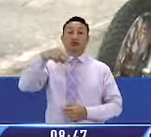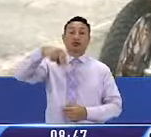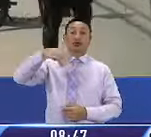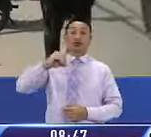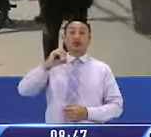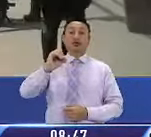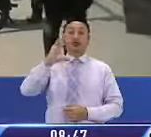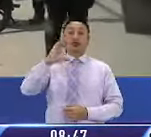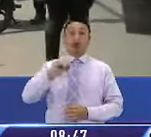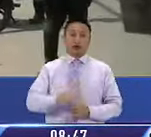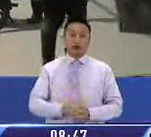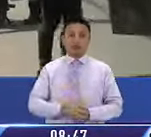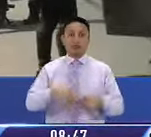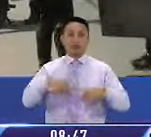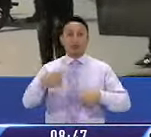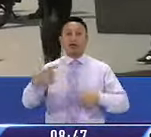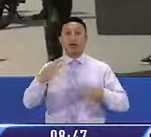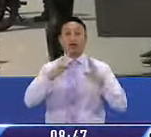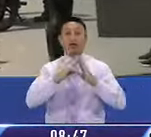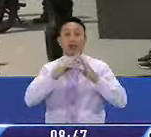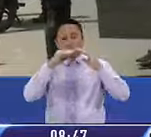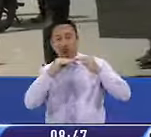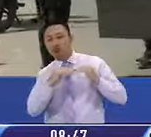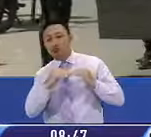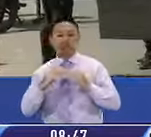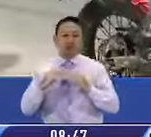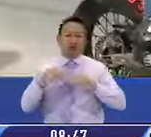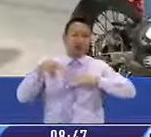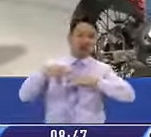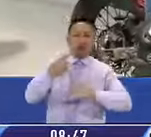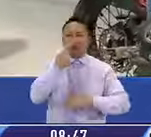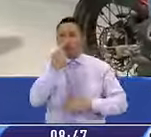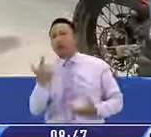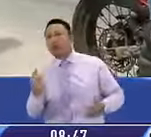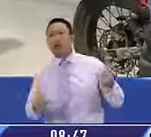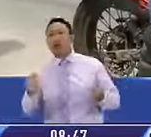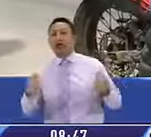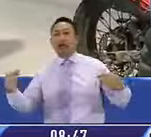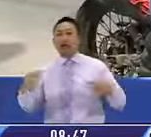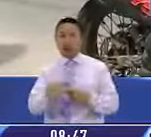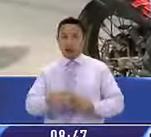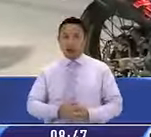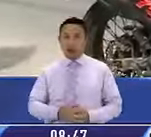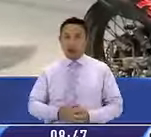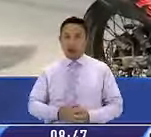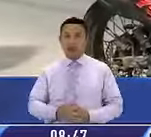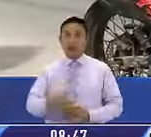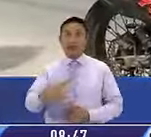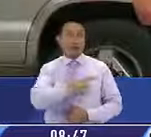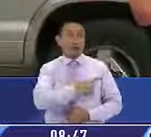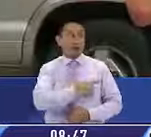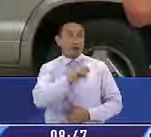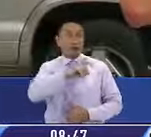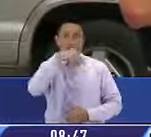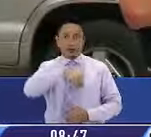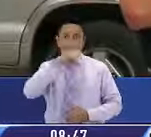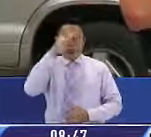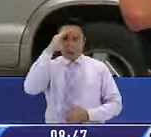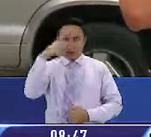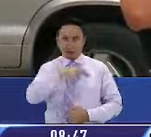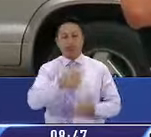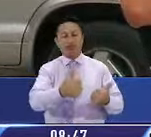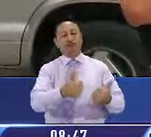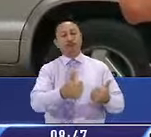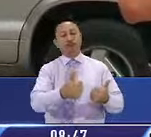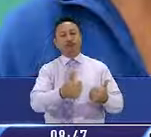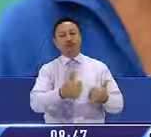Quito. Asomados por las ventanas de su casa, en las veredas o vehículos que transitaban, resaltaban la necesidad de la presencia de los